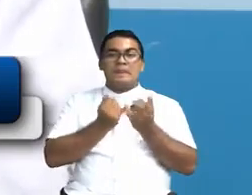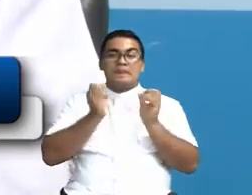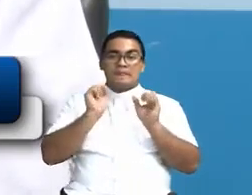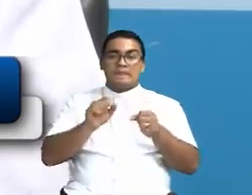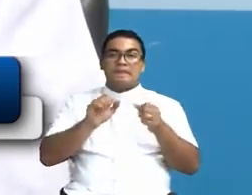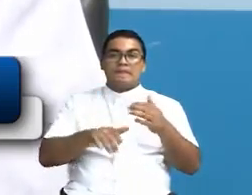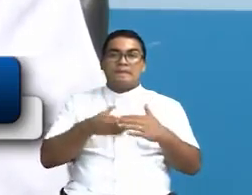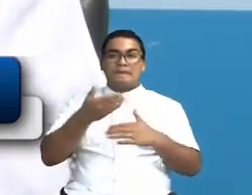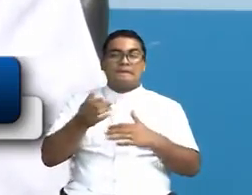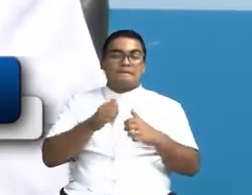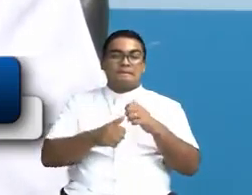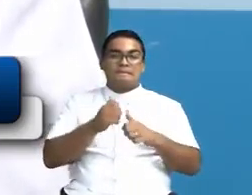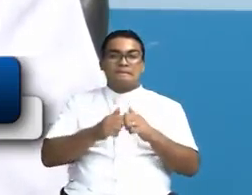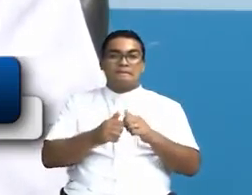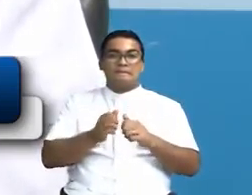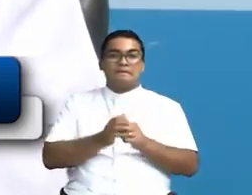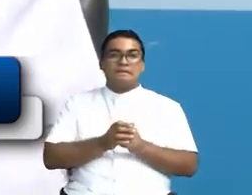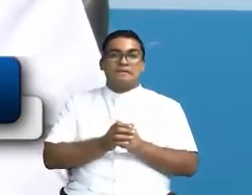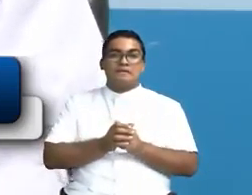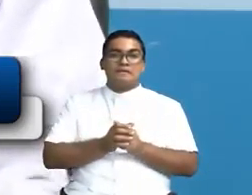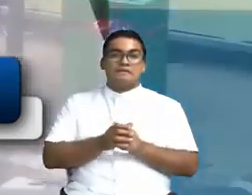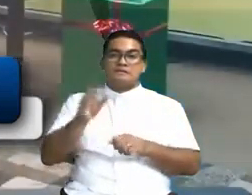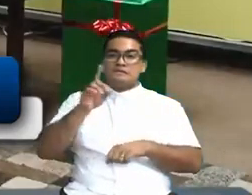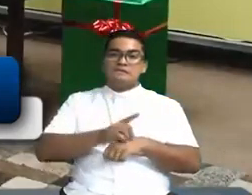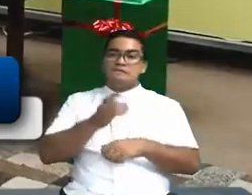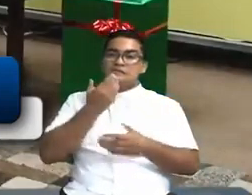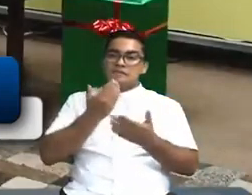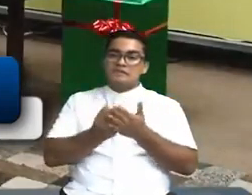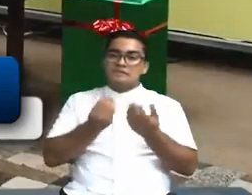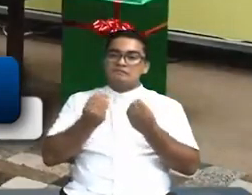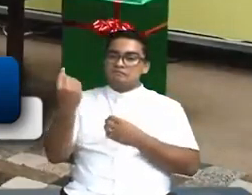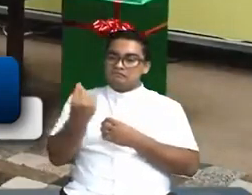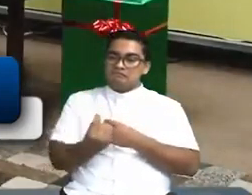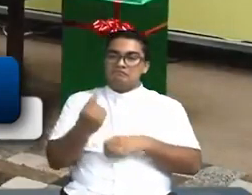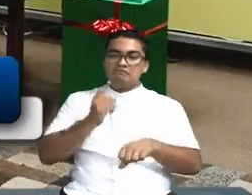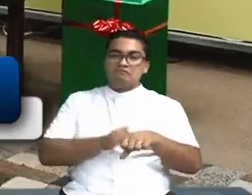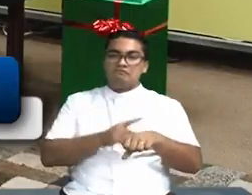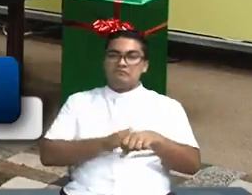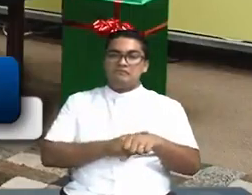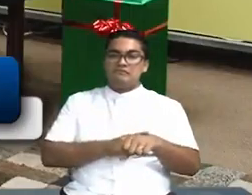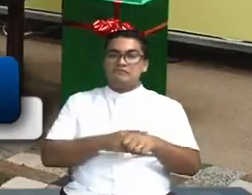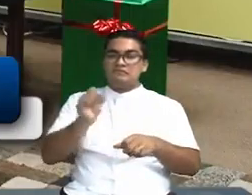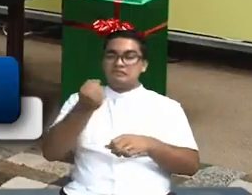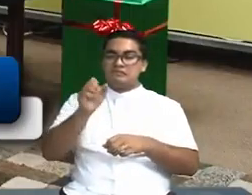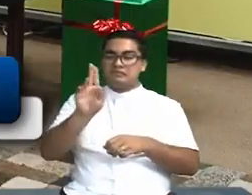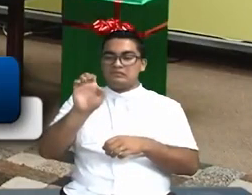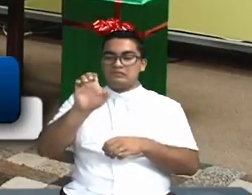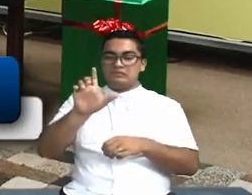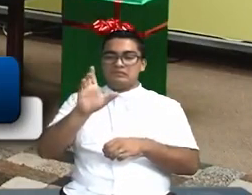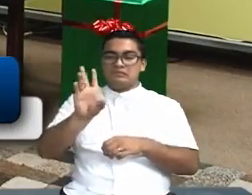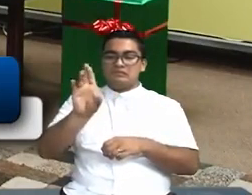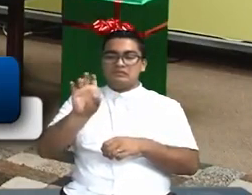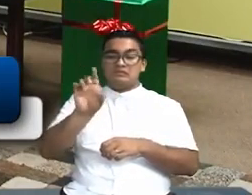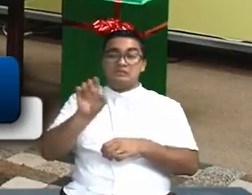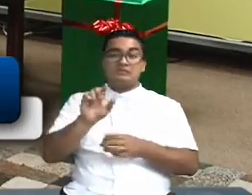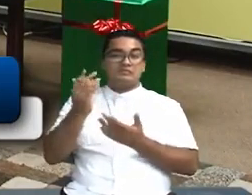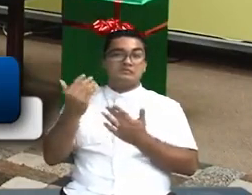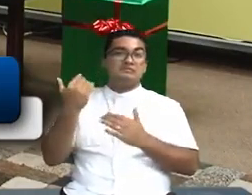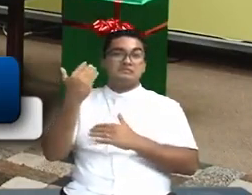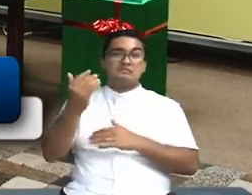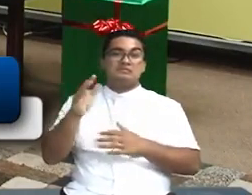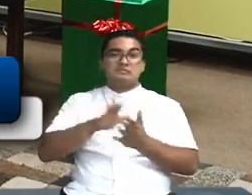que se formen las ampollas bucales. Ok, doctor, le agradecemos por su valioso tiempo. Doctor Saúl Cruz, le esperamos nuevamente en el programa.